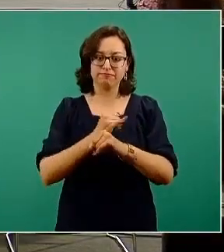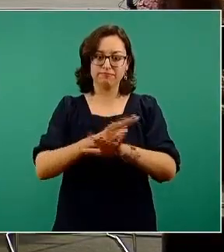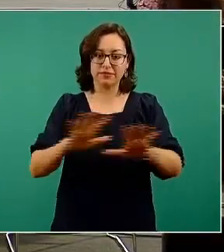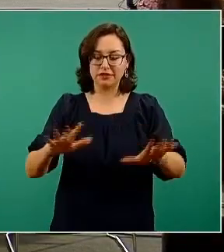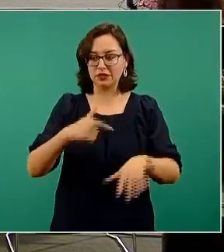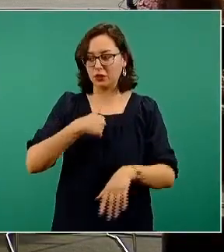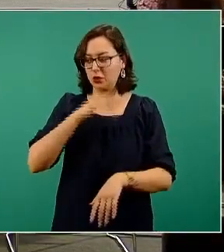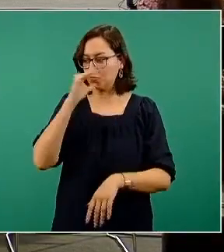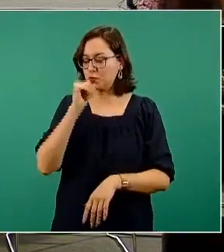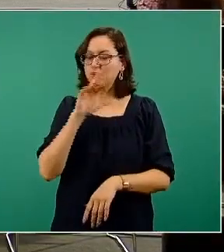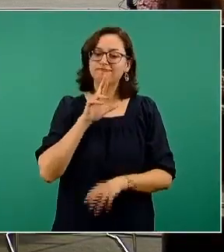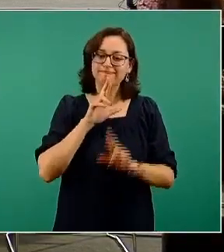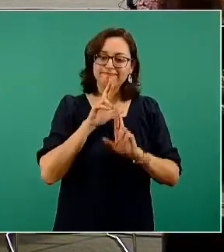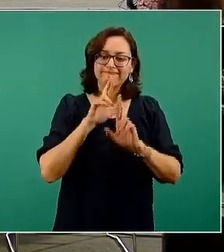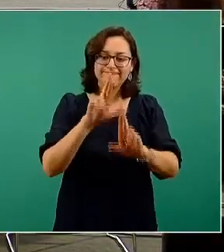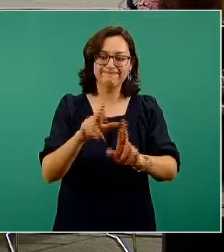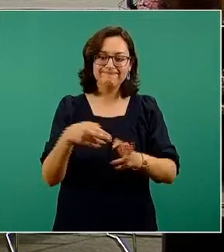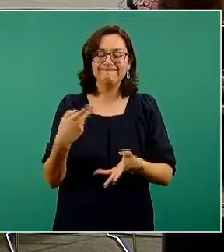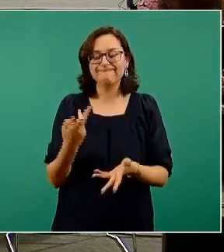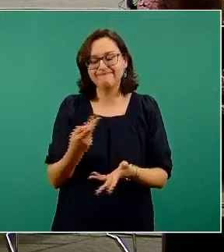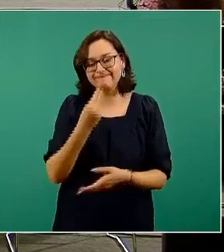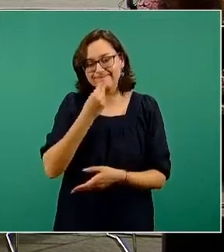el doctor Ricardo Cortés, podremos